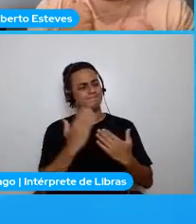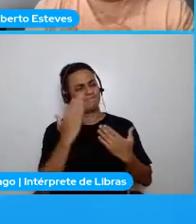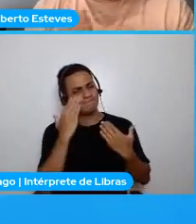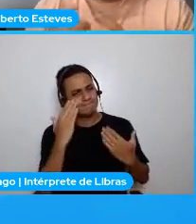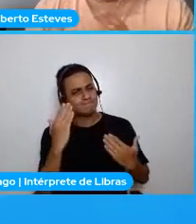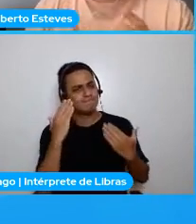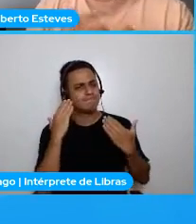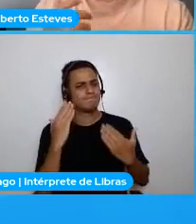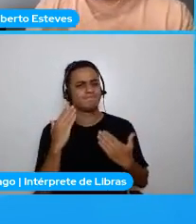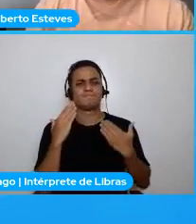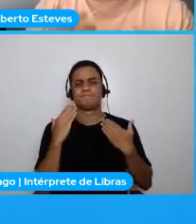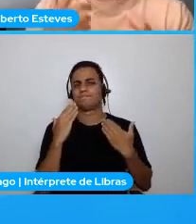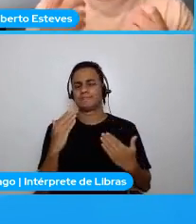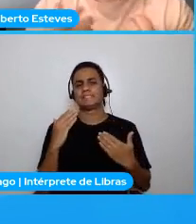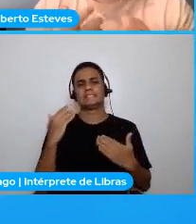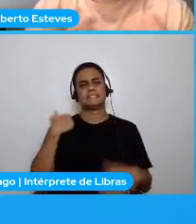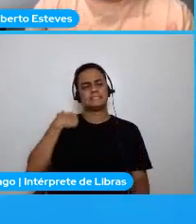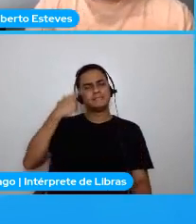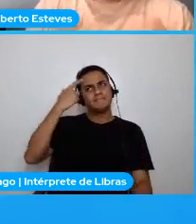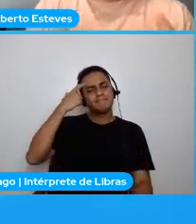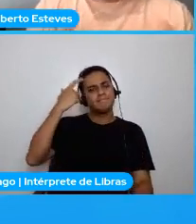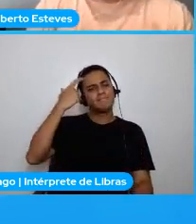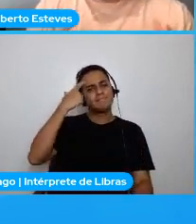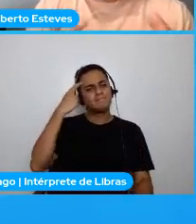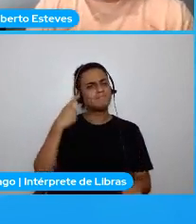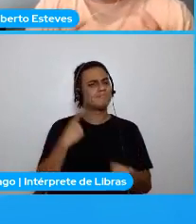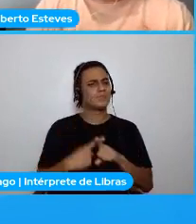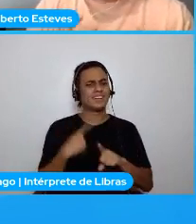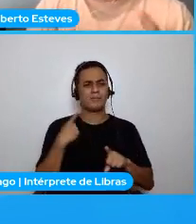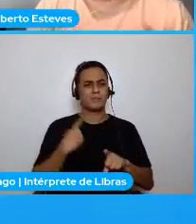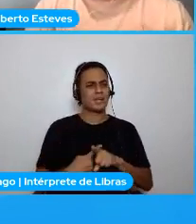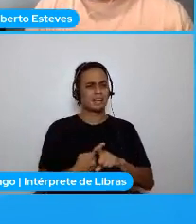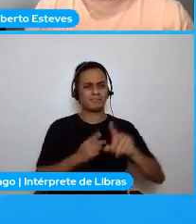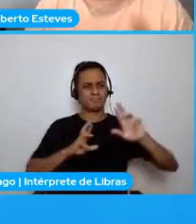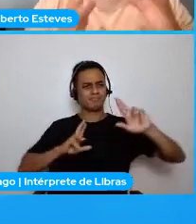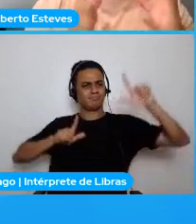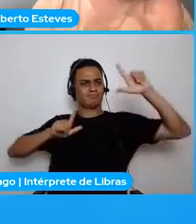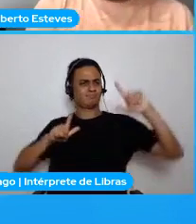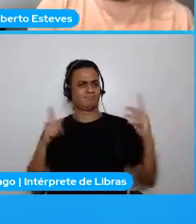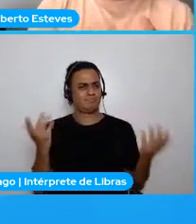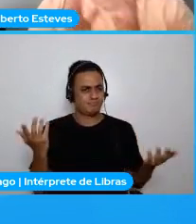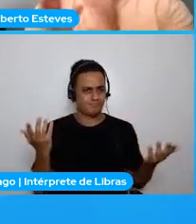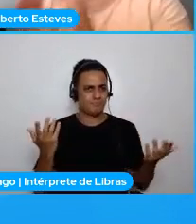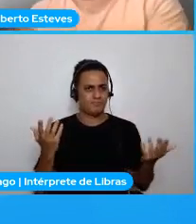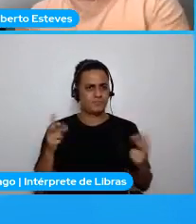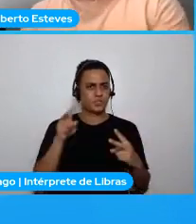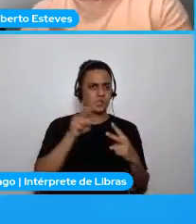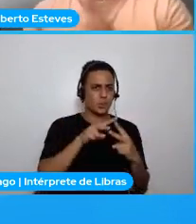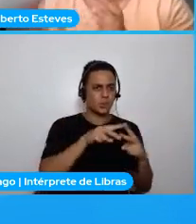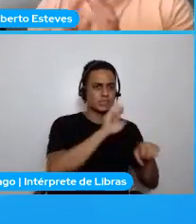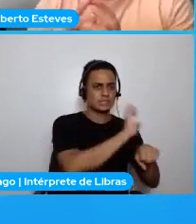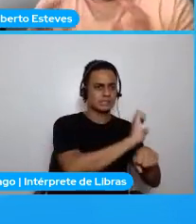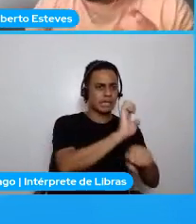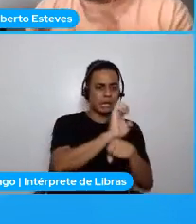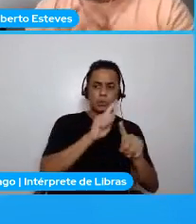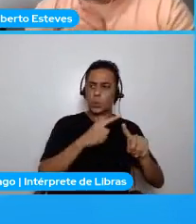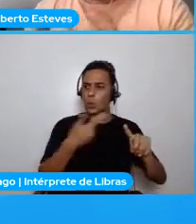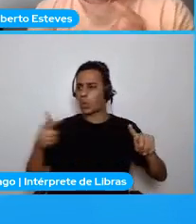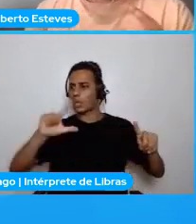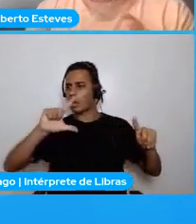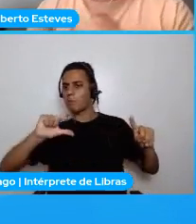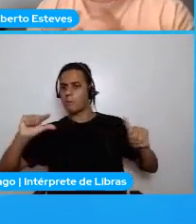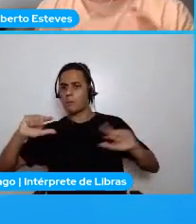Bueno, empecemos a preguntarnos por qué. ¿Por qué hay esa diferencia tan marcada en esas dos provincias y el resto que tienen